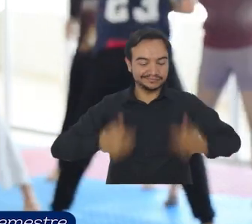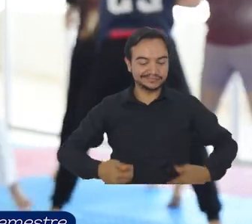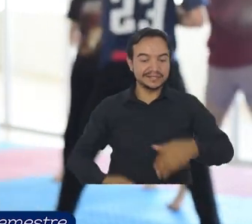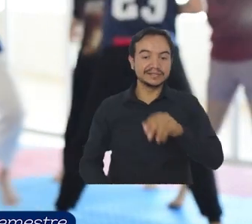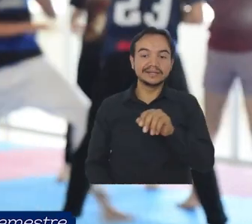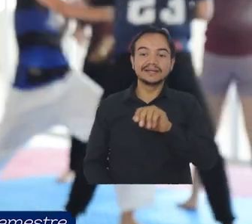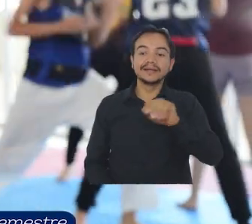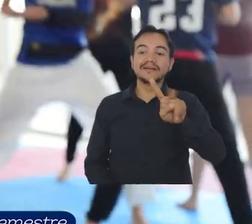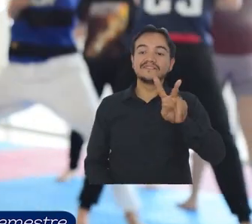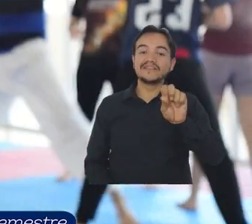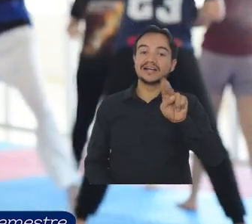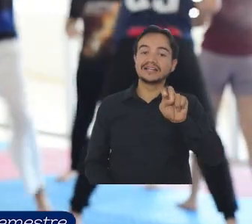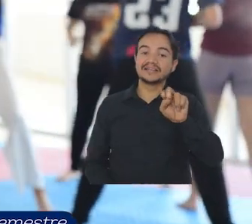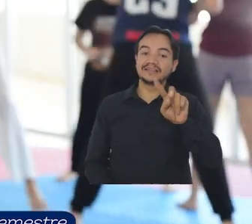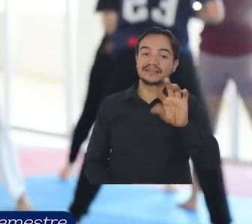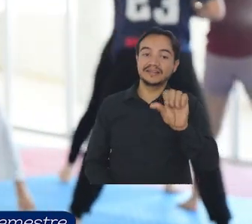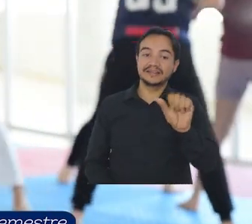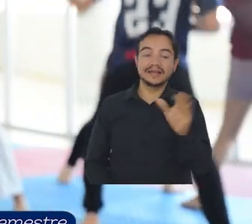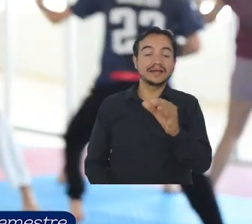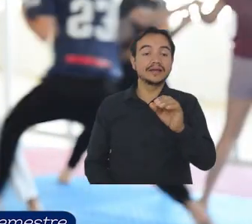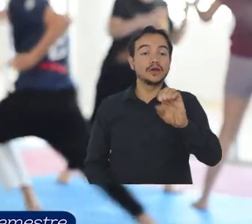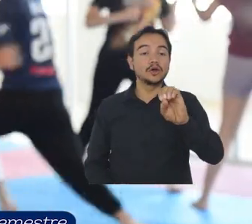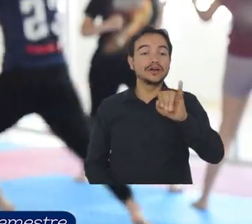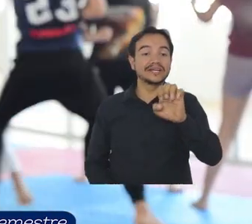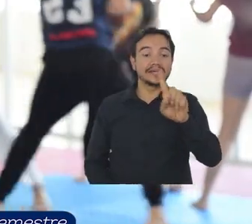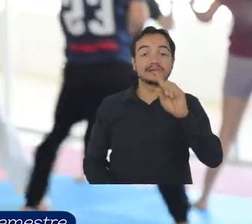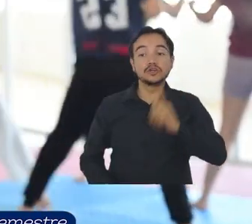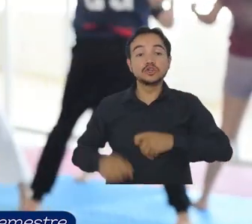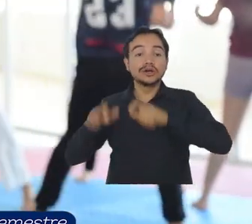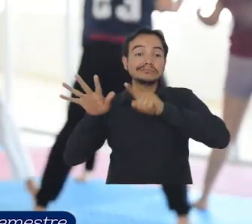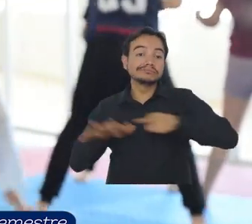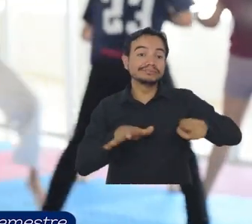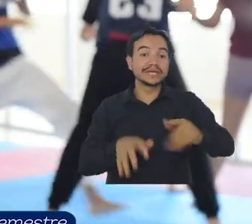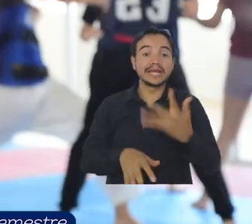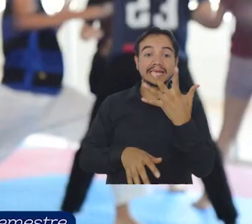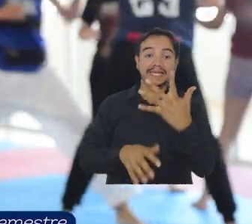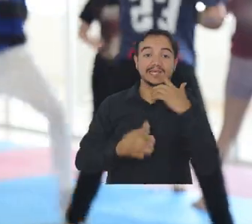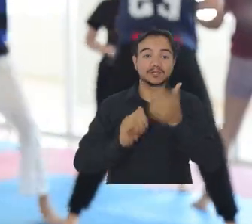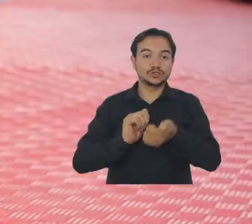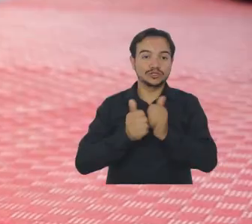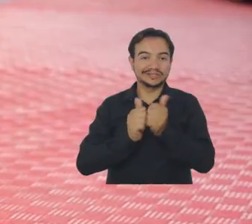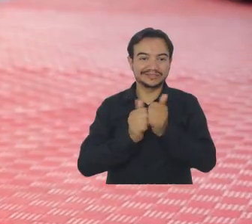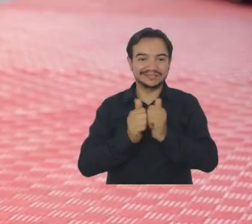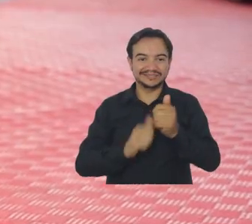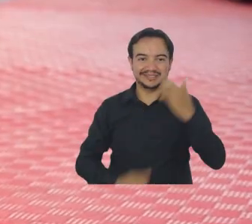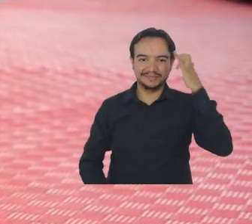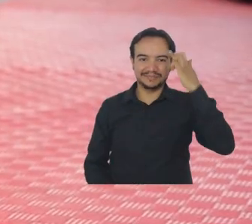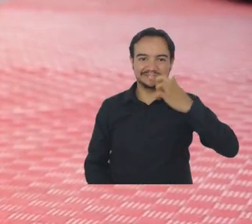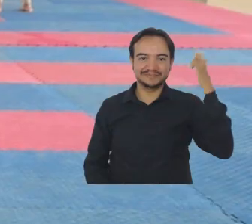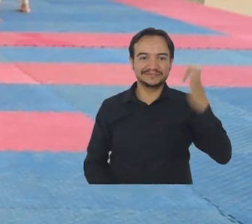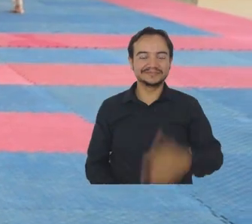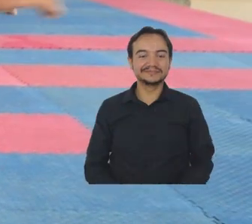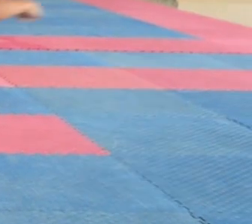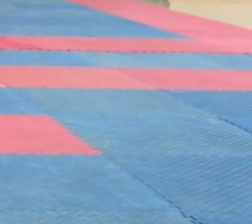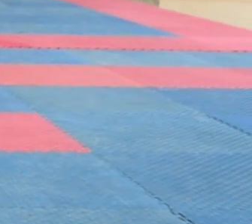Hola, mi nombre es Heidit Valentina Ojeda Caicedo. Estoy en quinto semestre de profesional en deporte.